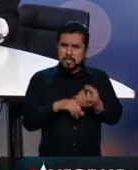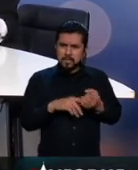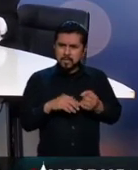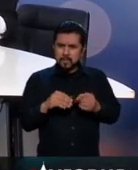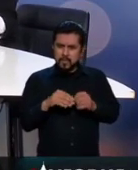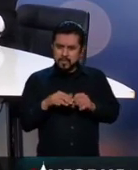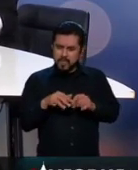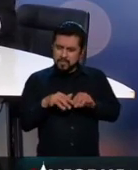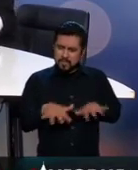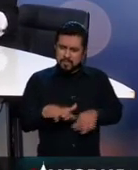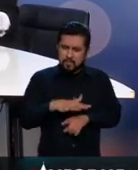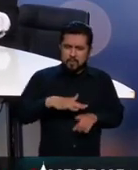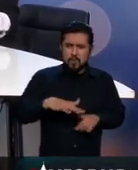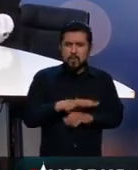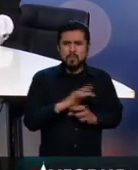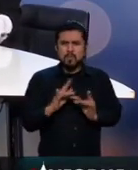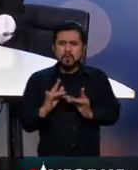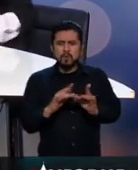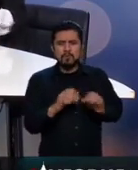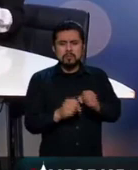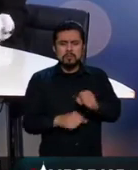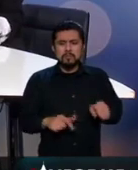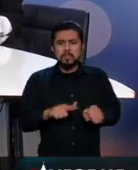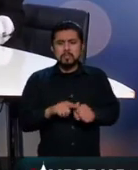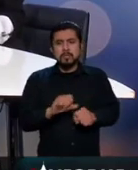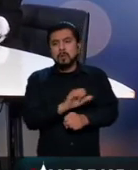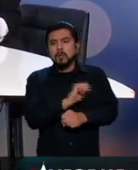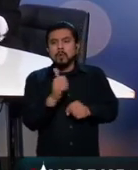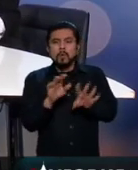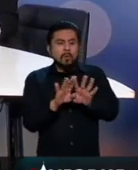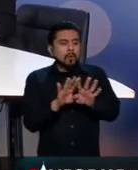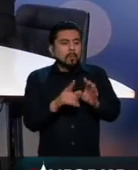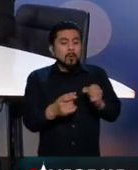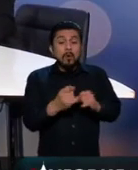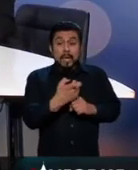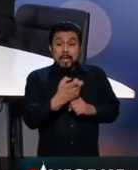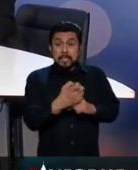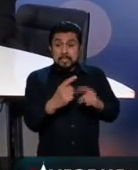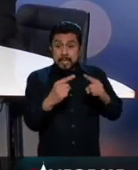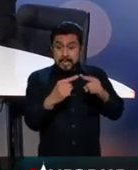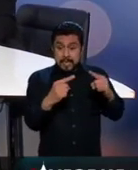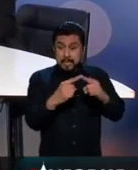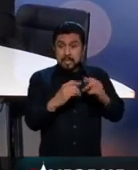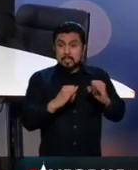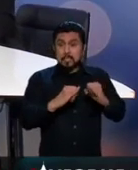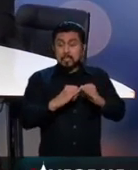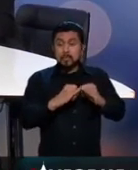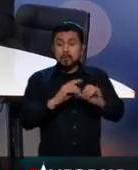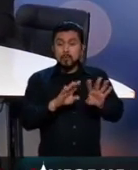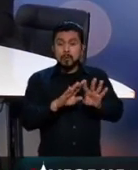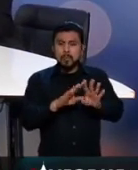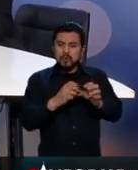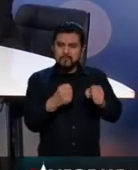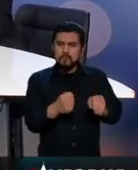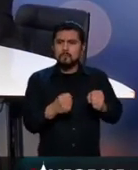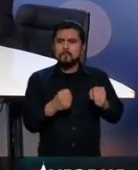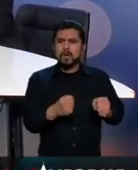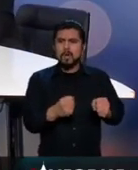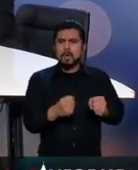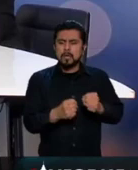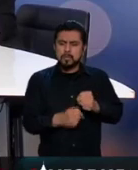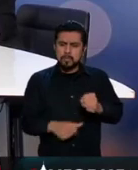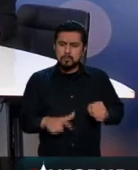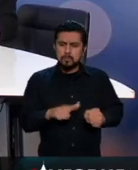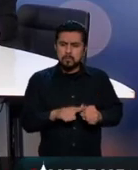su relación con otros poderes que existen, siendo la institución pues también un poder social,